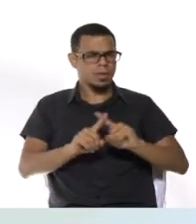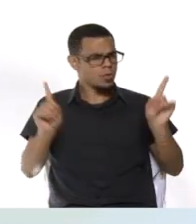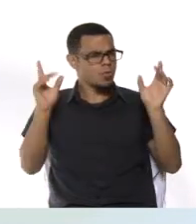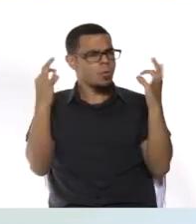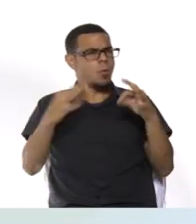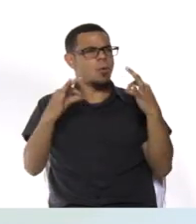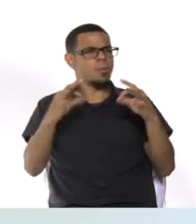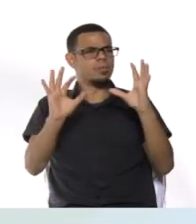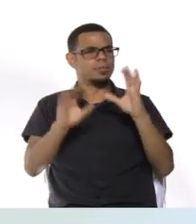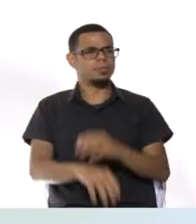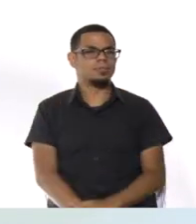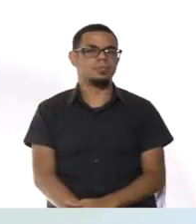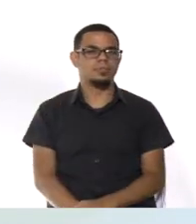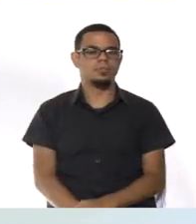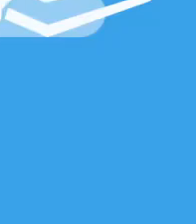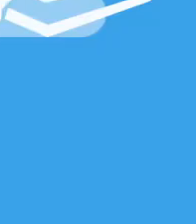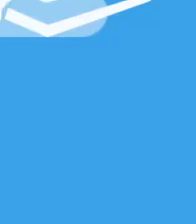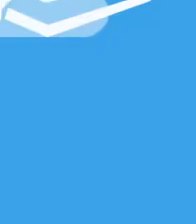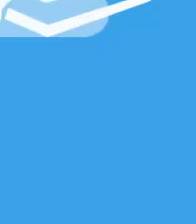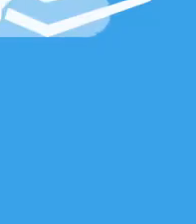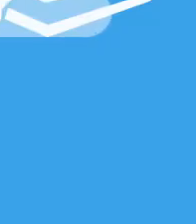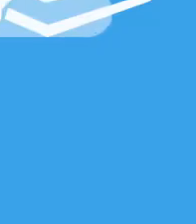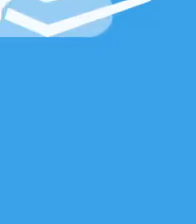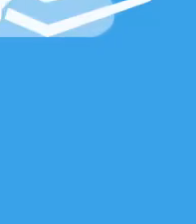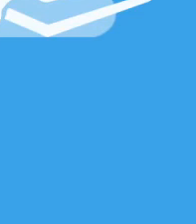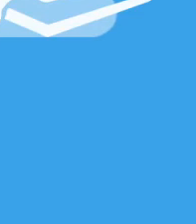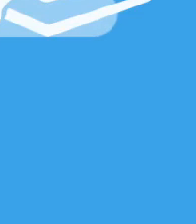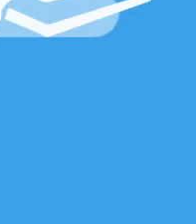ser diferente es algo común.